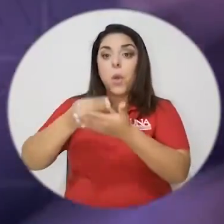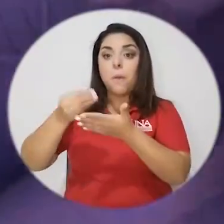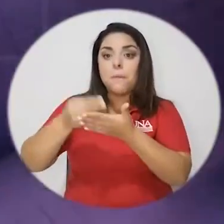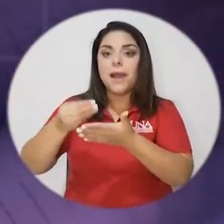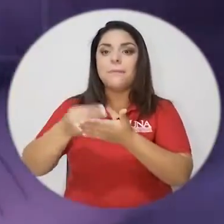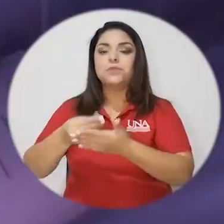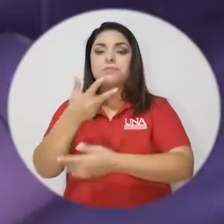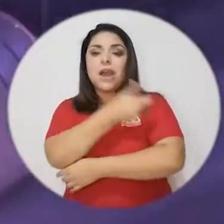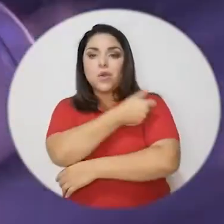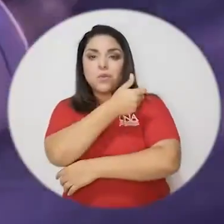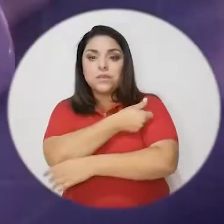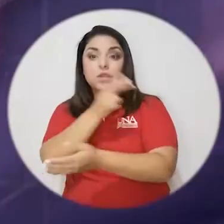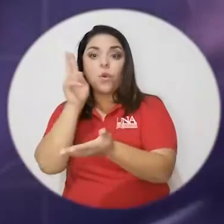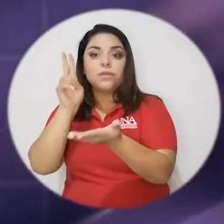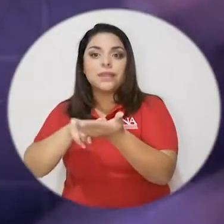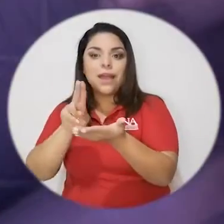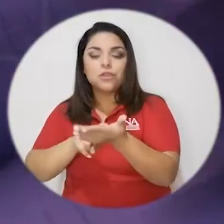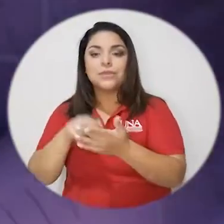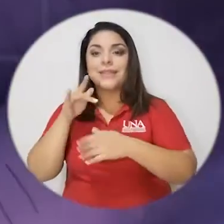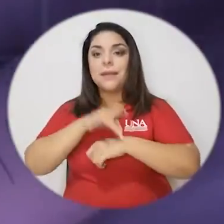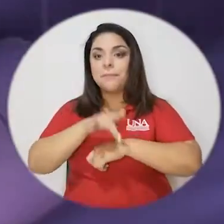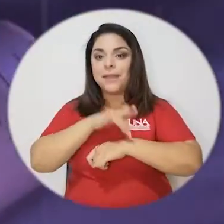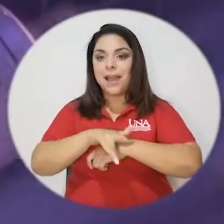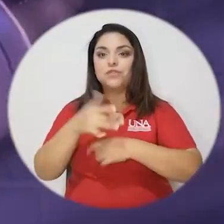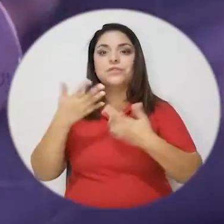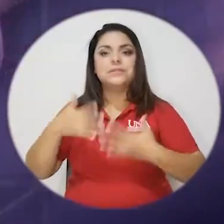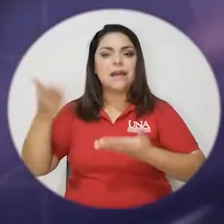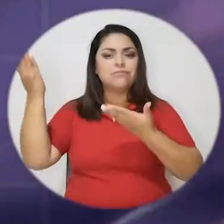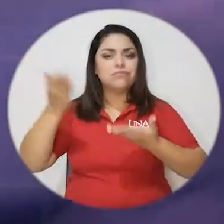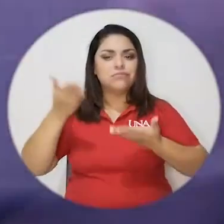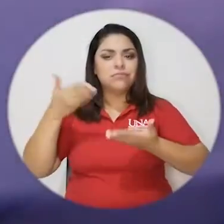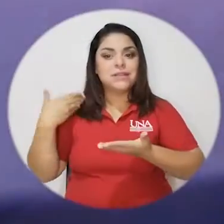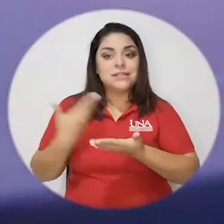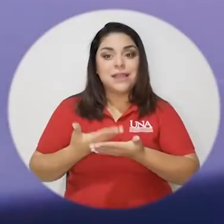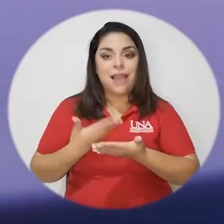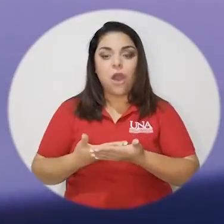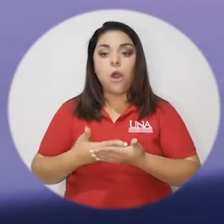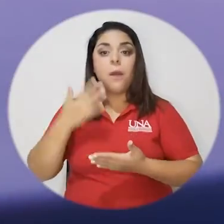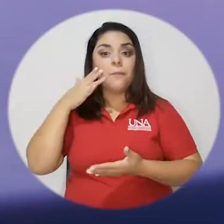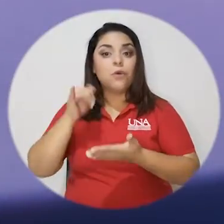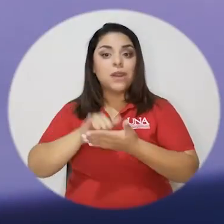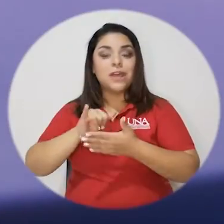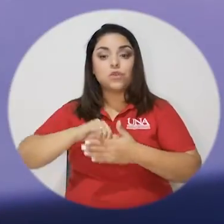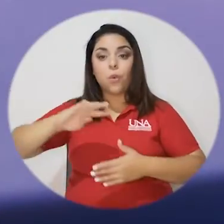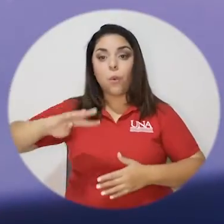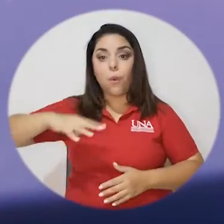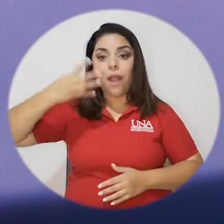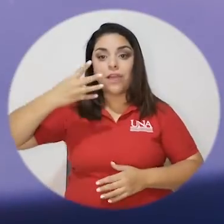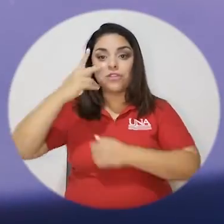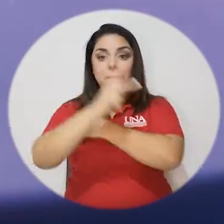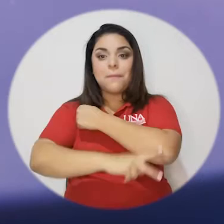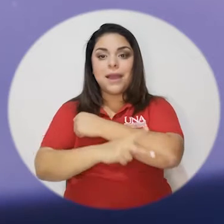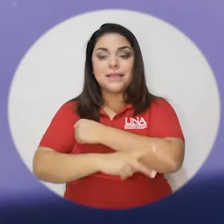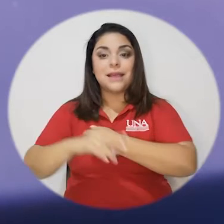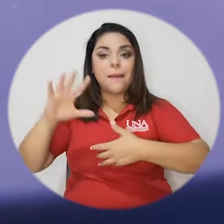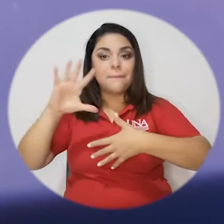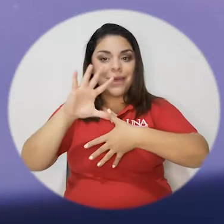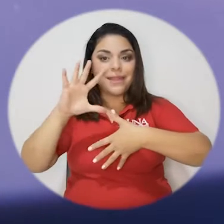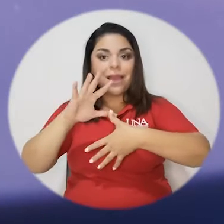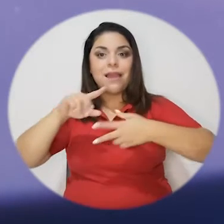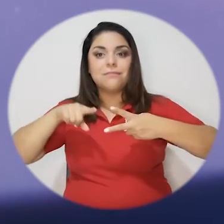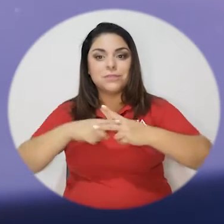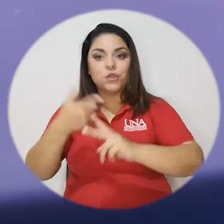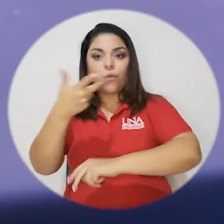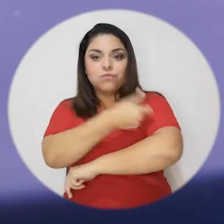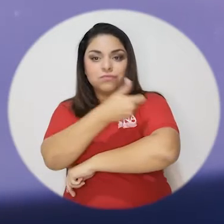afortunadamente compramos vacunas, contratamos vacunas temprano. Por eso ya ha llegado un buen número al por eso país, fuimos medio el millón de cuarto dosis. país en